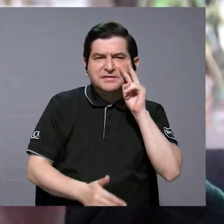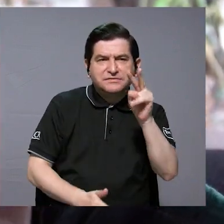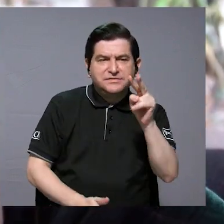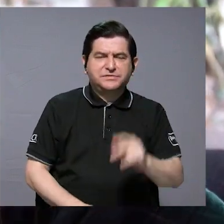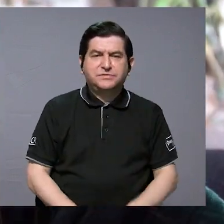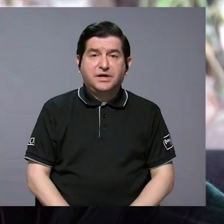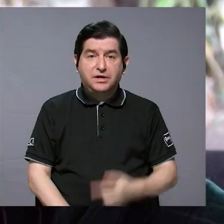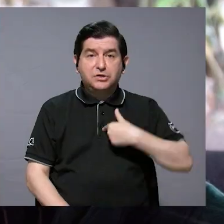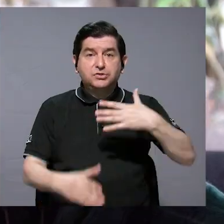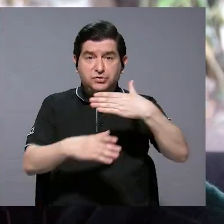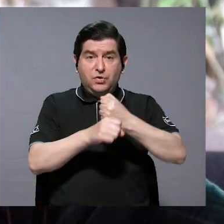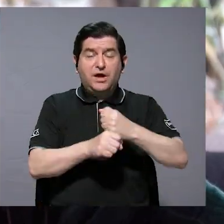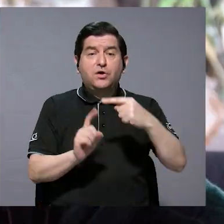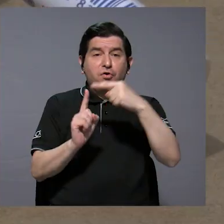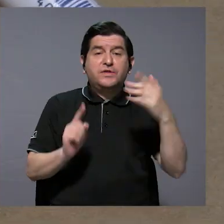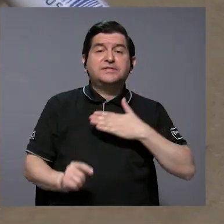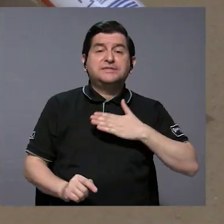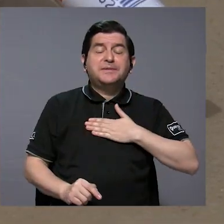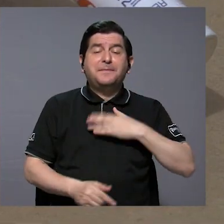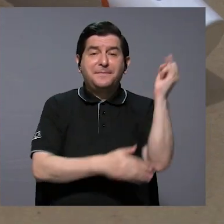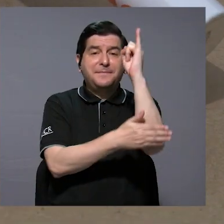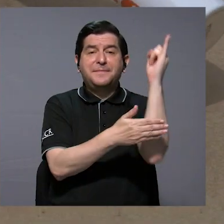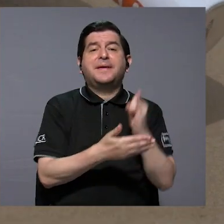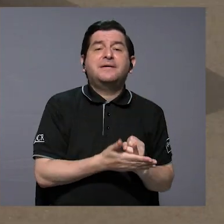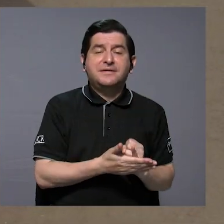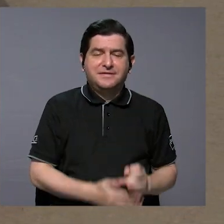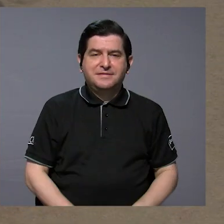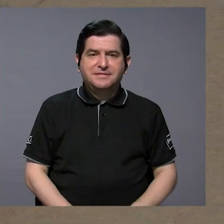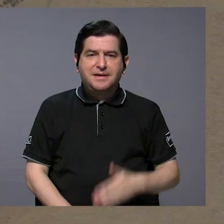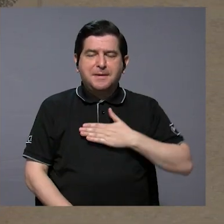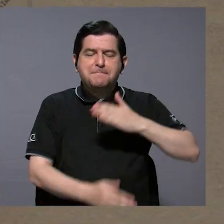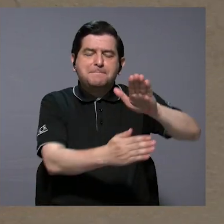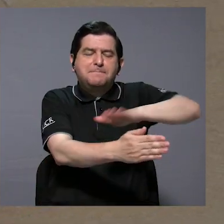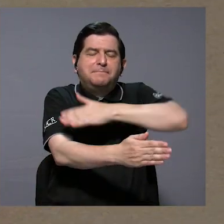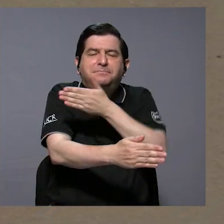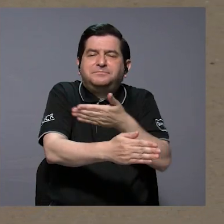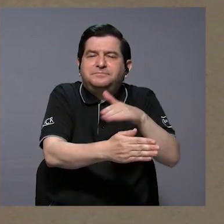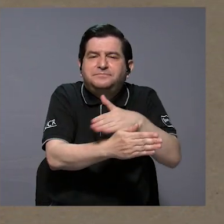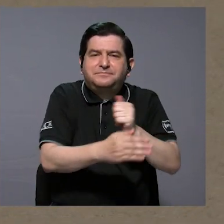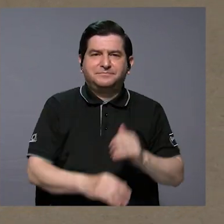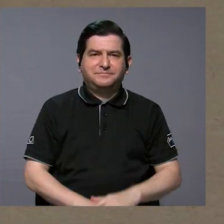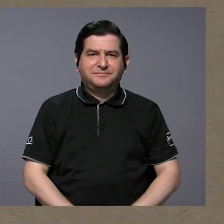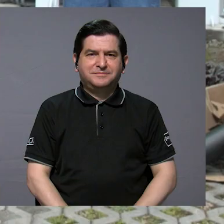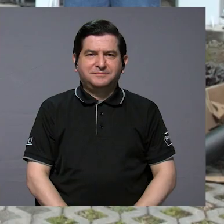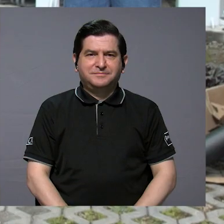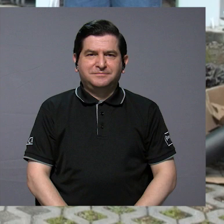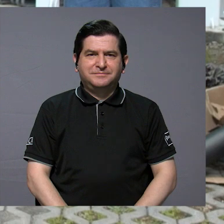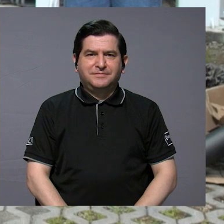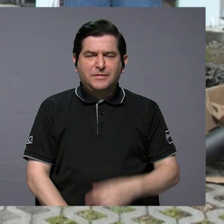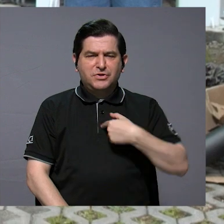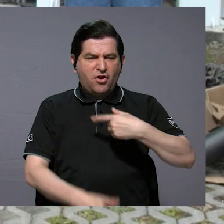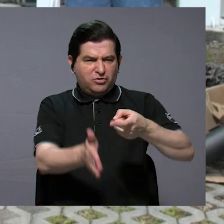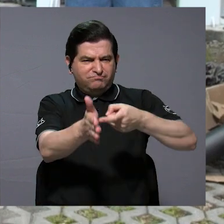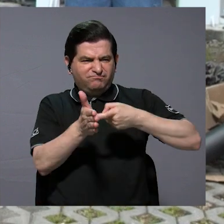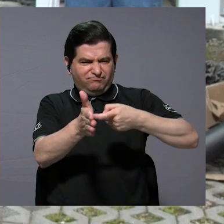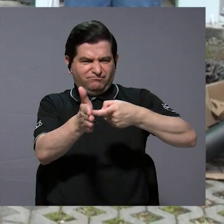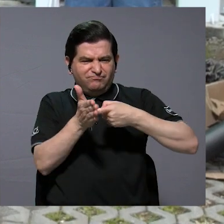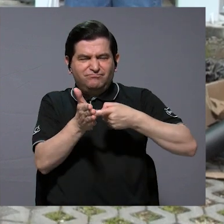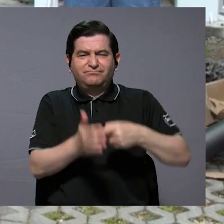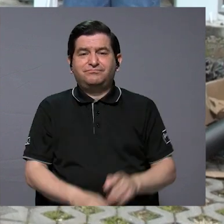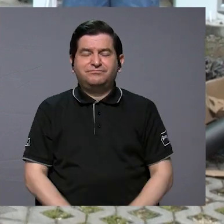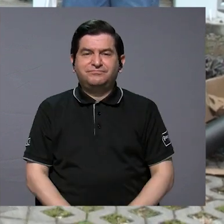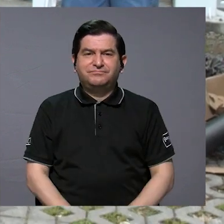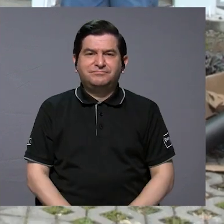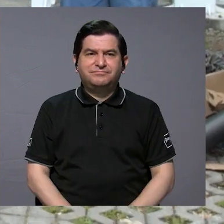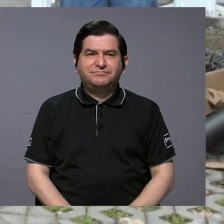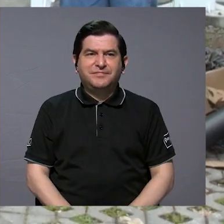artivista por hacerlo desde mi arte. Lo hago desde mi música, desde